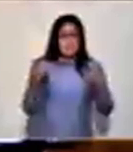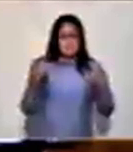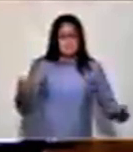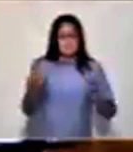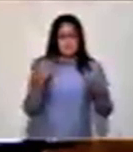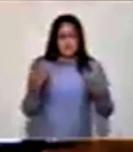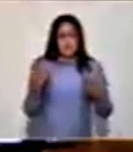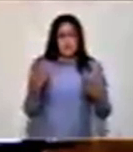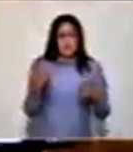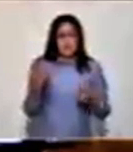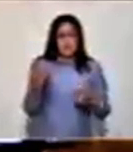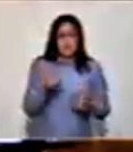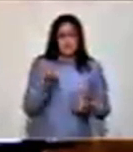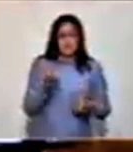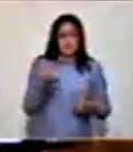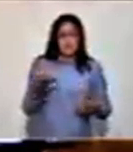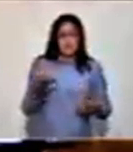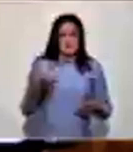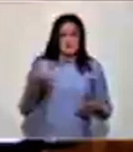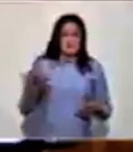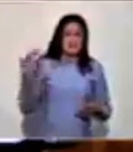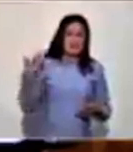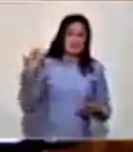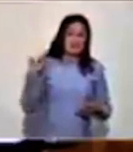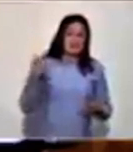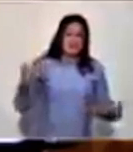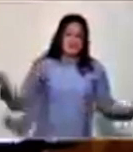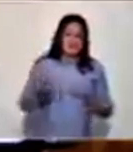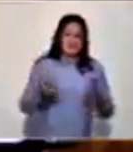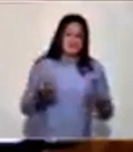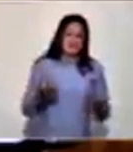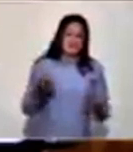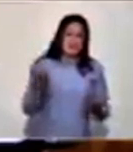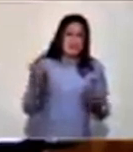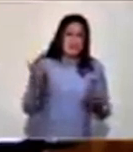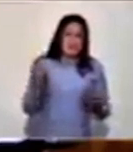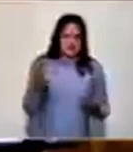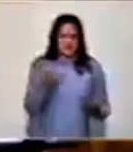sonoros que dolían hasta el pulmón. Ta, ta, ta, ta, ta.